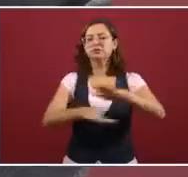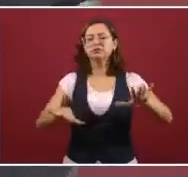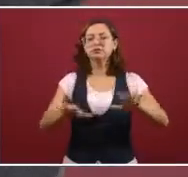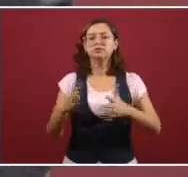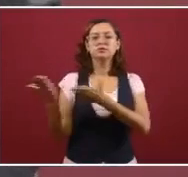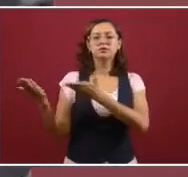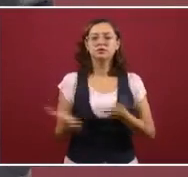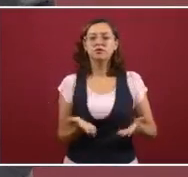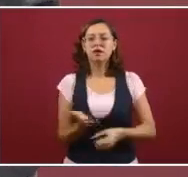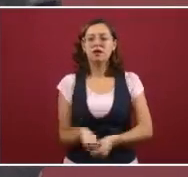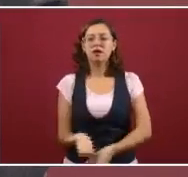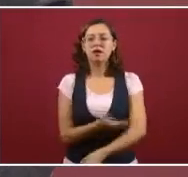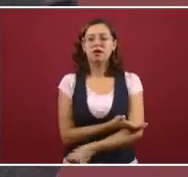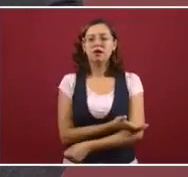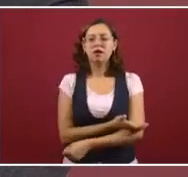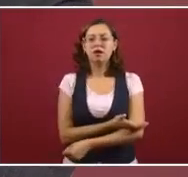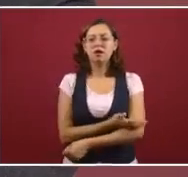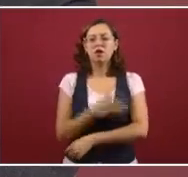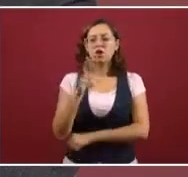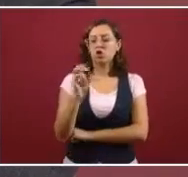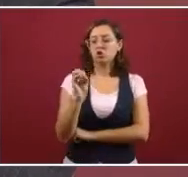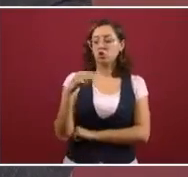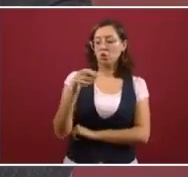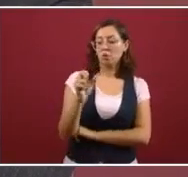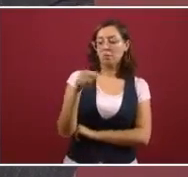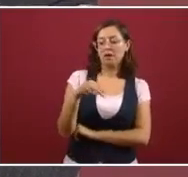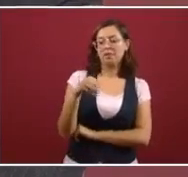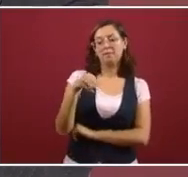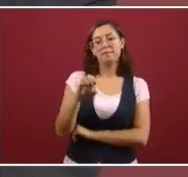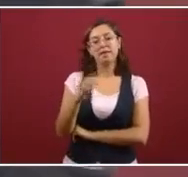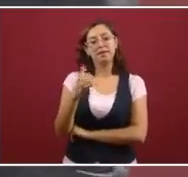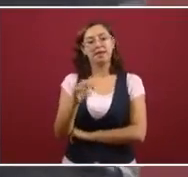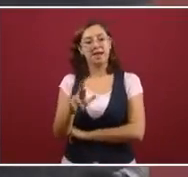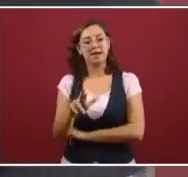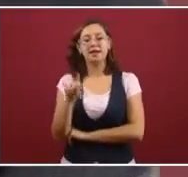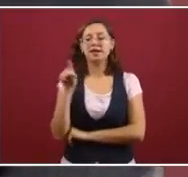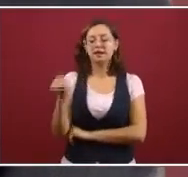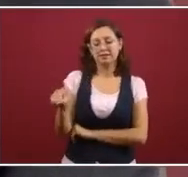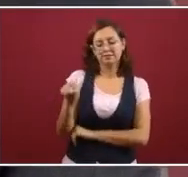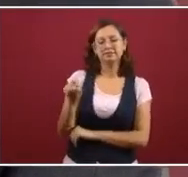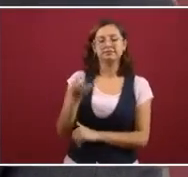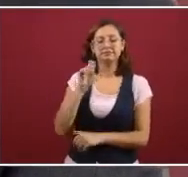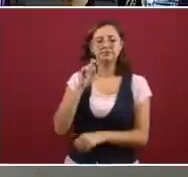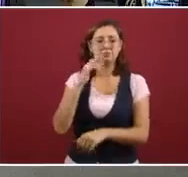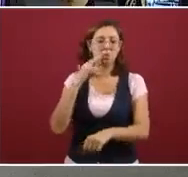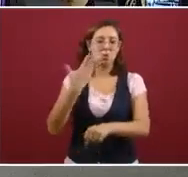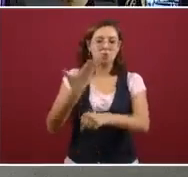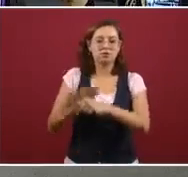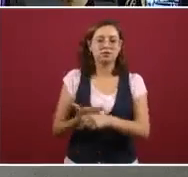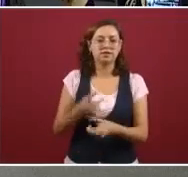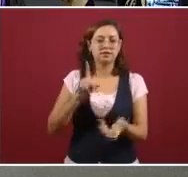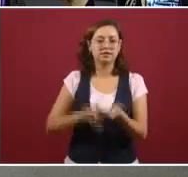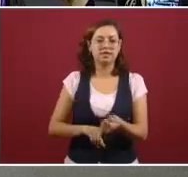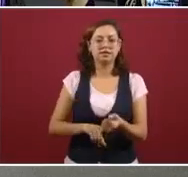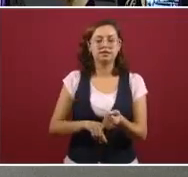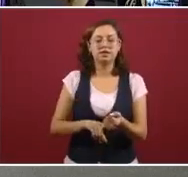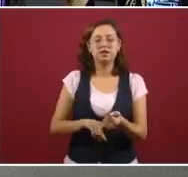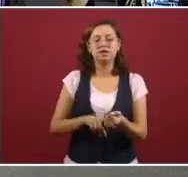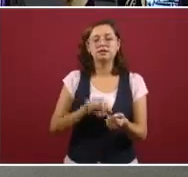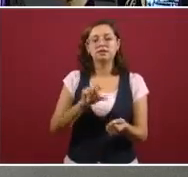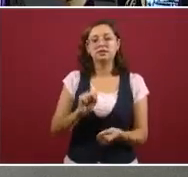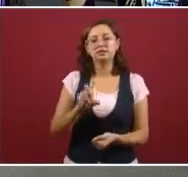a estar Román Meyer, que es el responsable de la Secretaría de Desarrollo